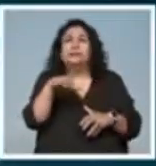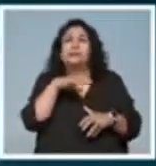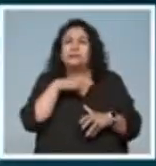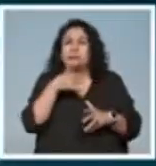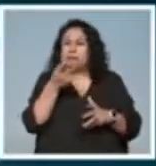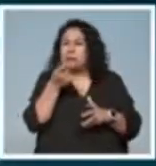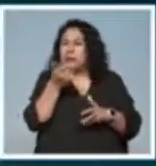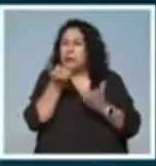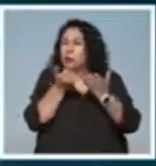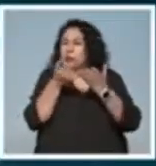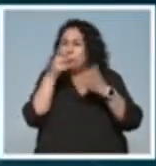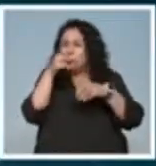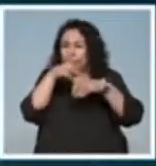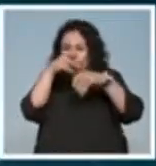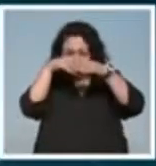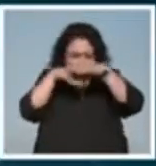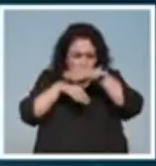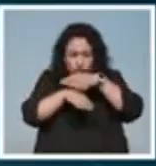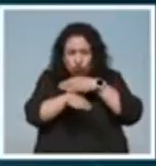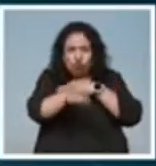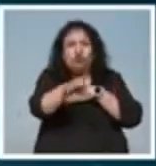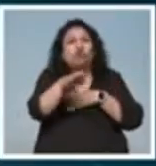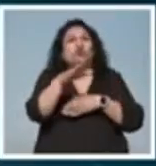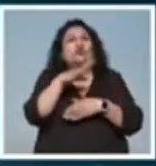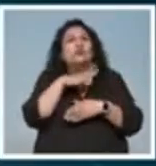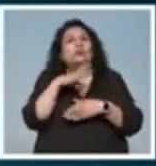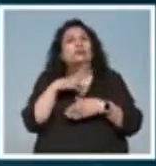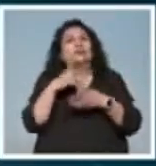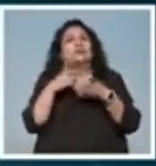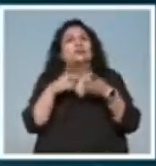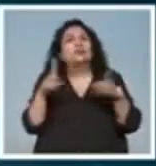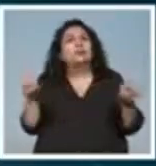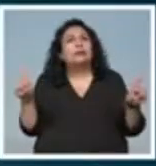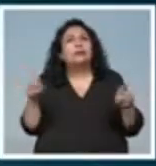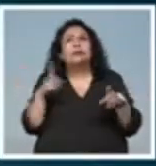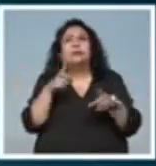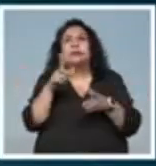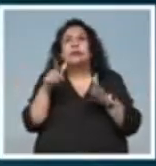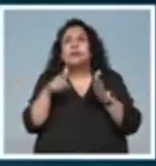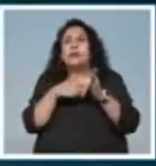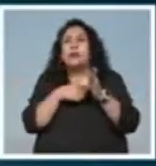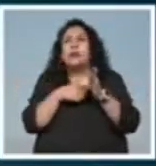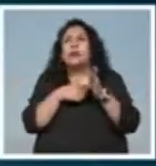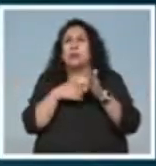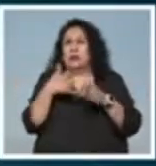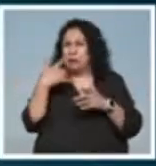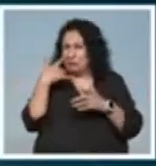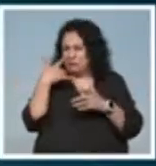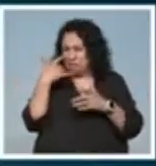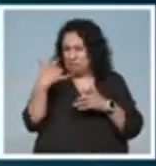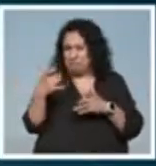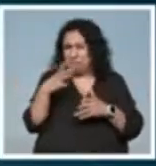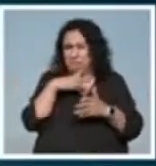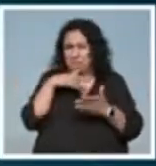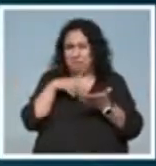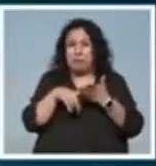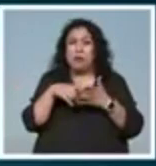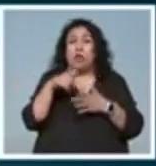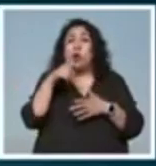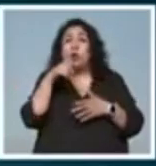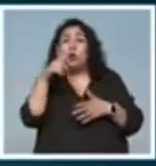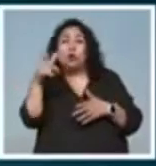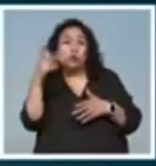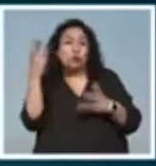de túnel en donde un poco se desarrolló un espacio liminar, que son espacios extraños que se generan a través de luz y